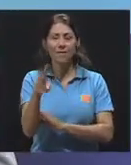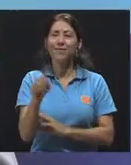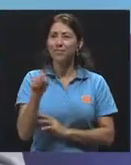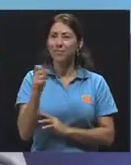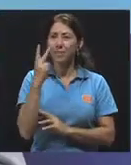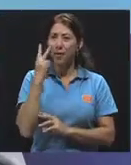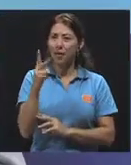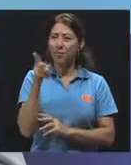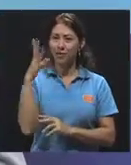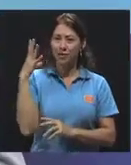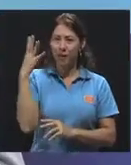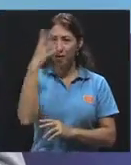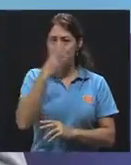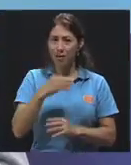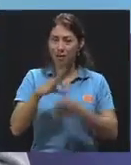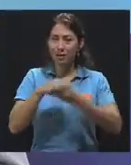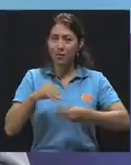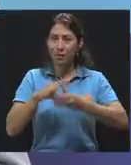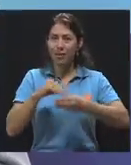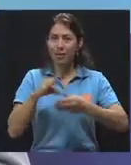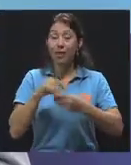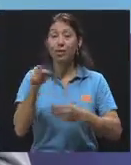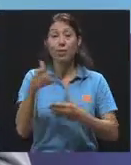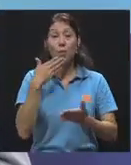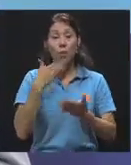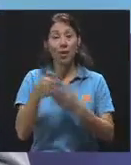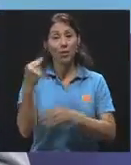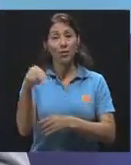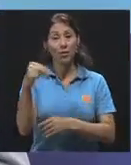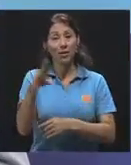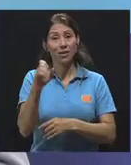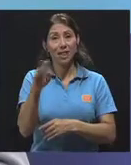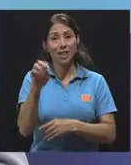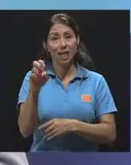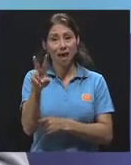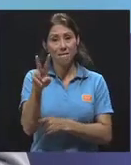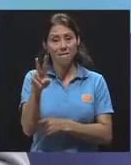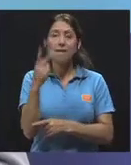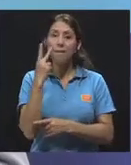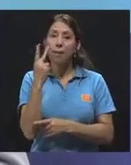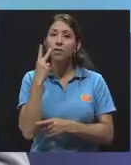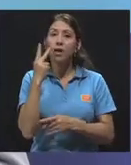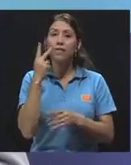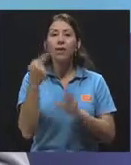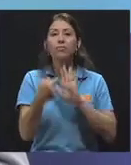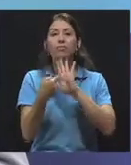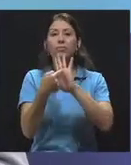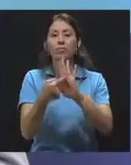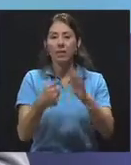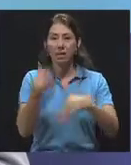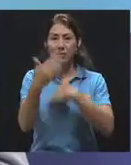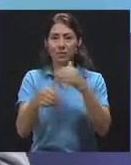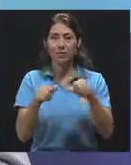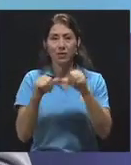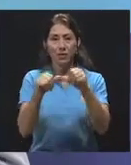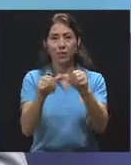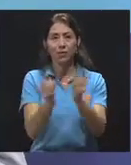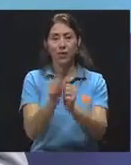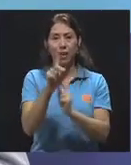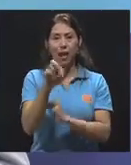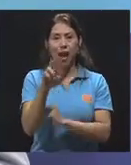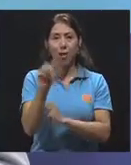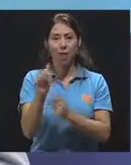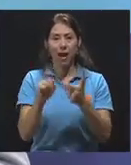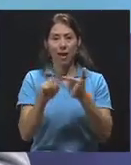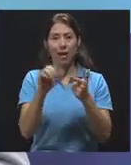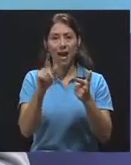tan bello que estamos comentando, de estas buenas noticias del CETAF, vamos a ver imágenes del CETAF y